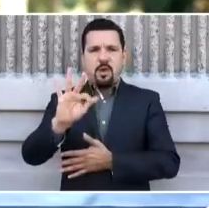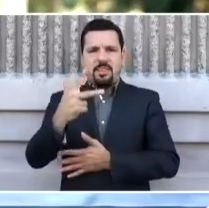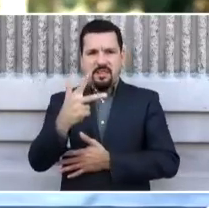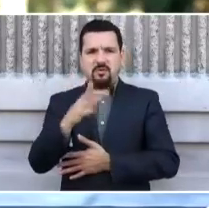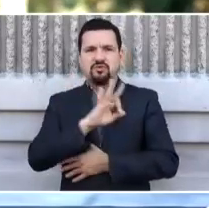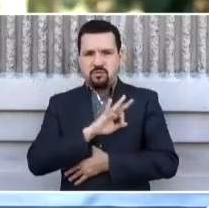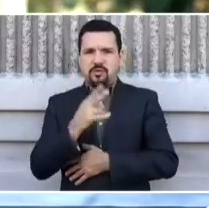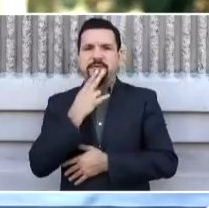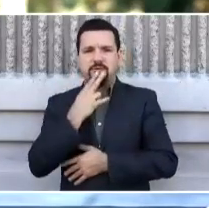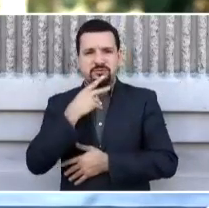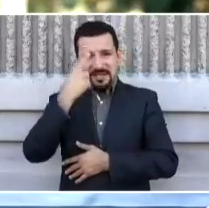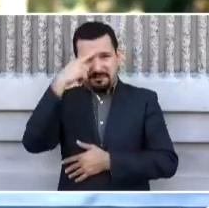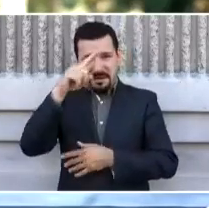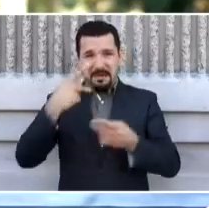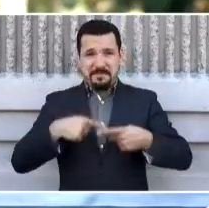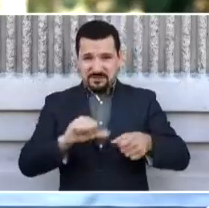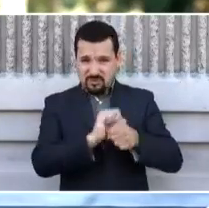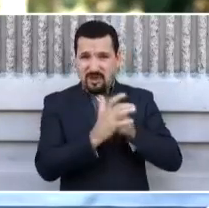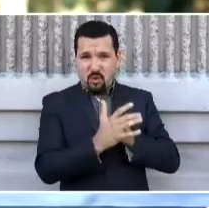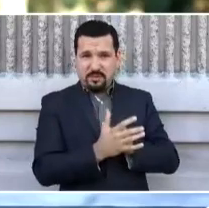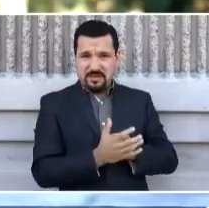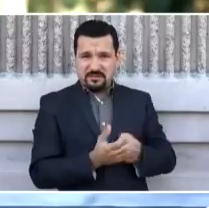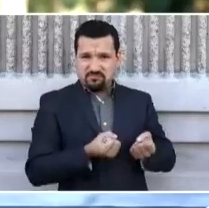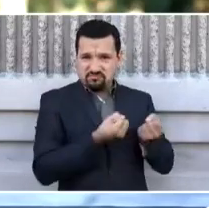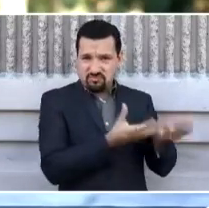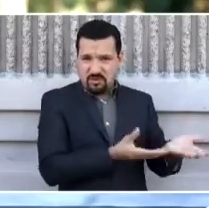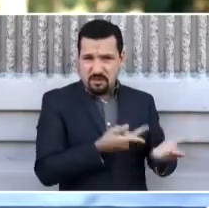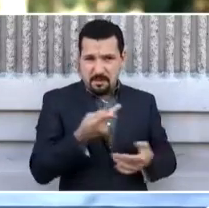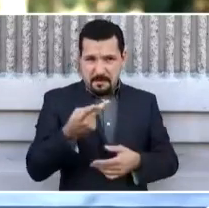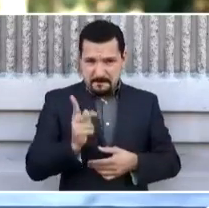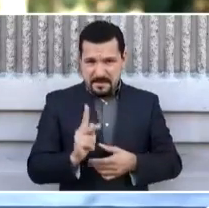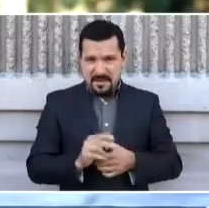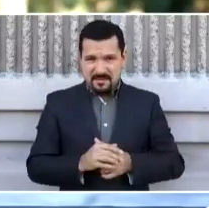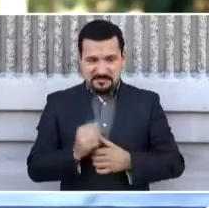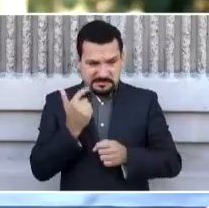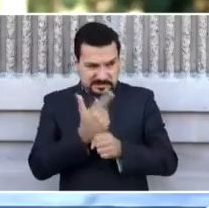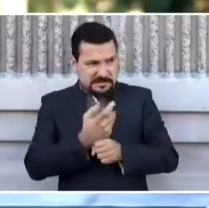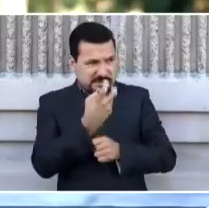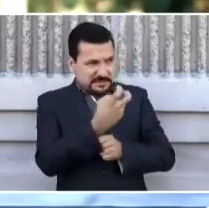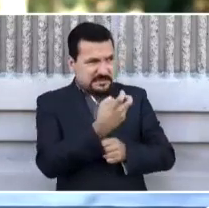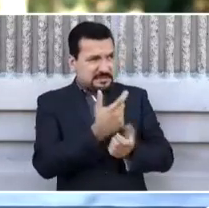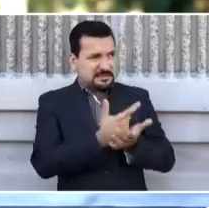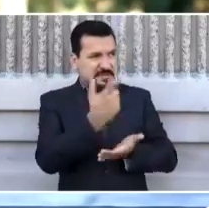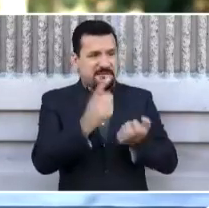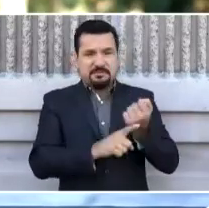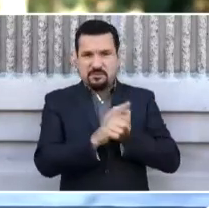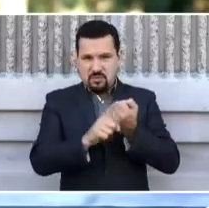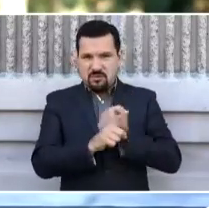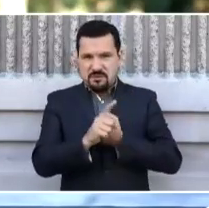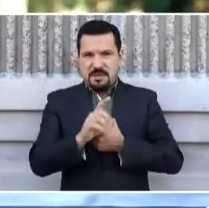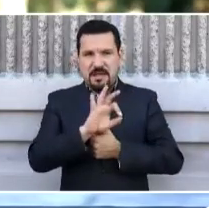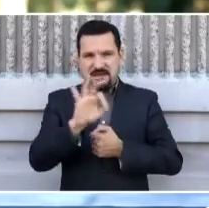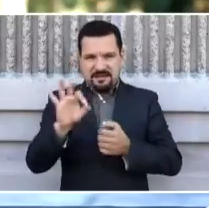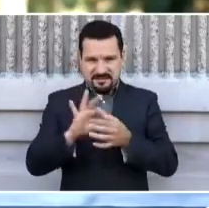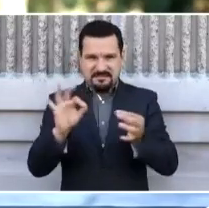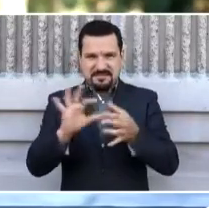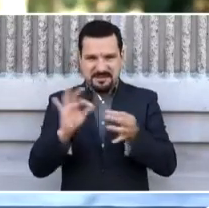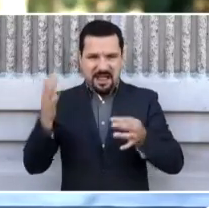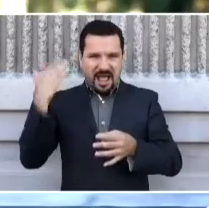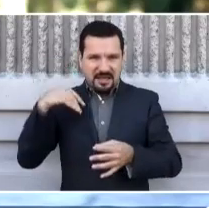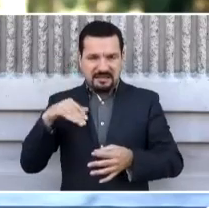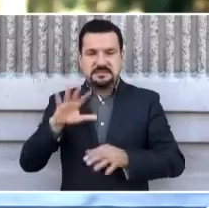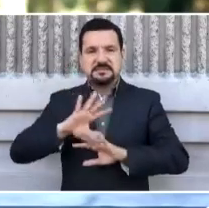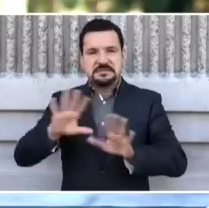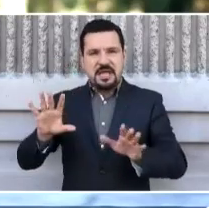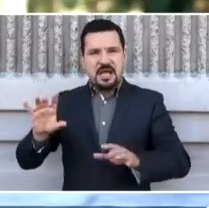hacer uso para el tema de COVID. Sin embargo, viendo esta situación, como ya les comentaba, se